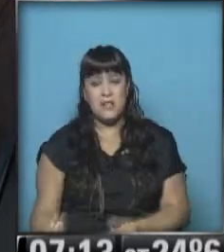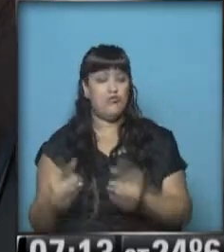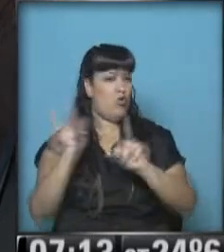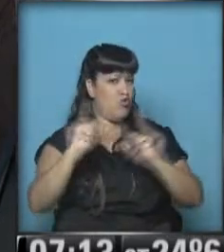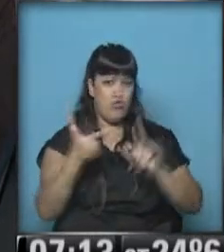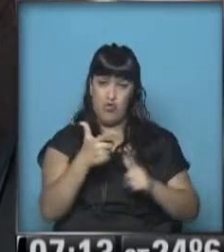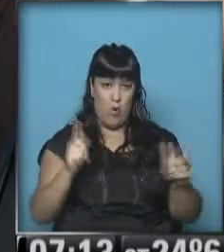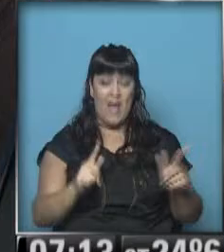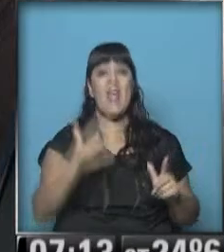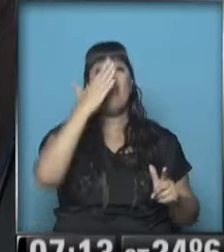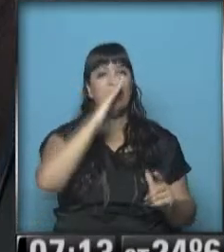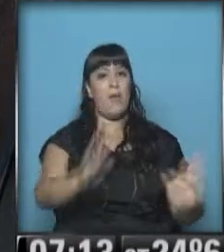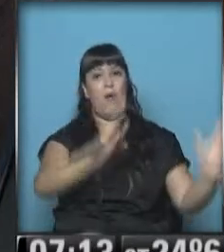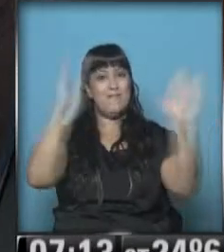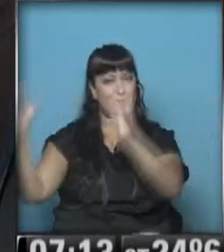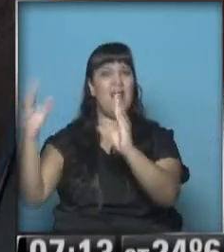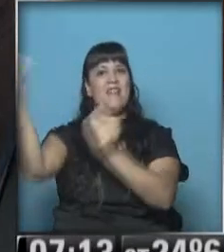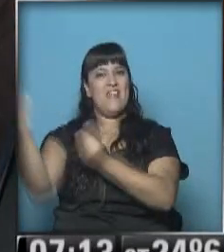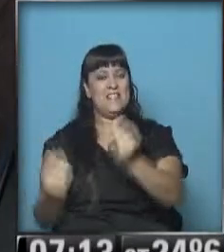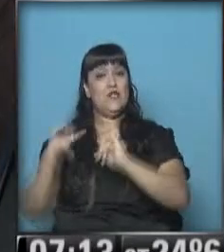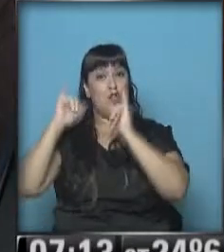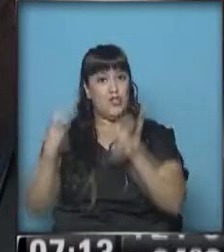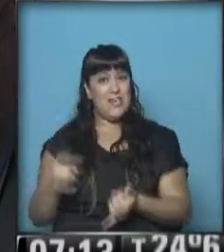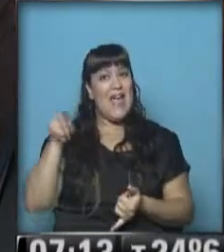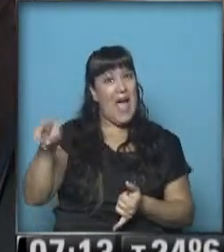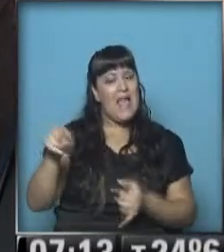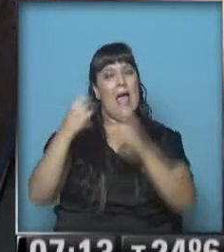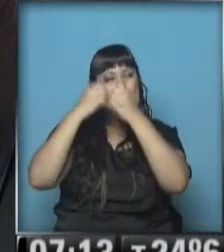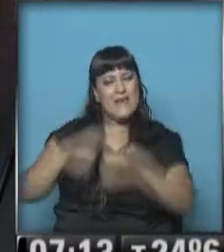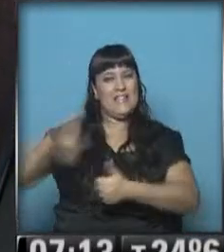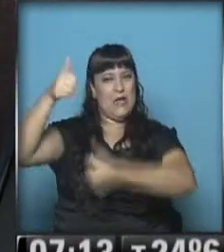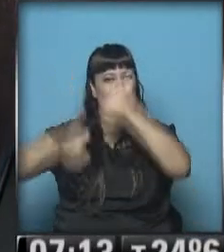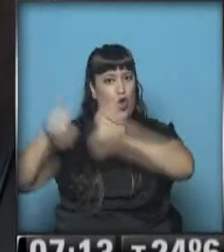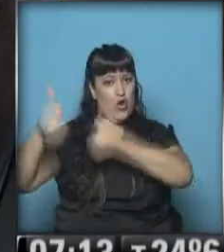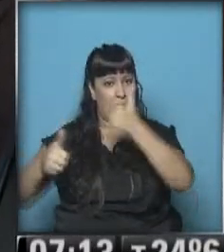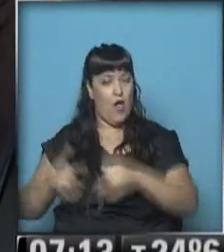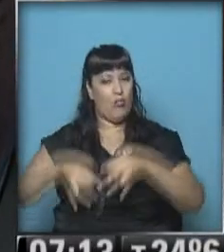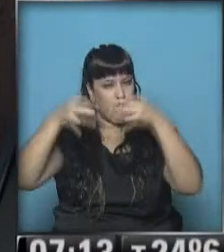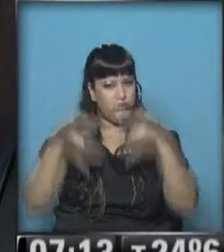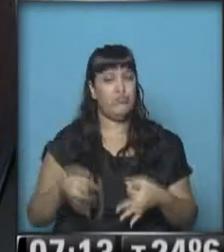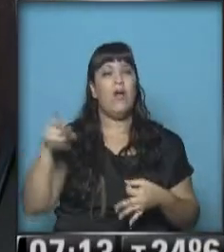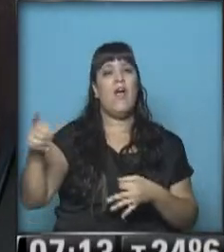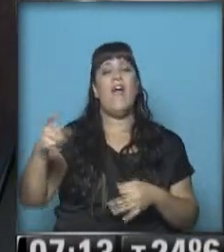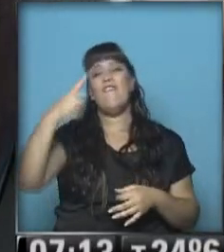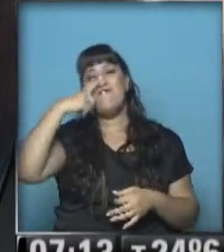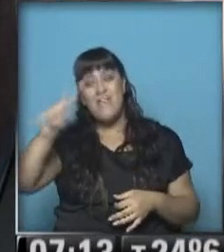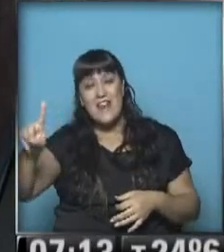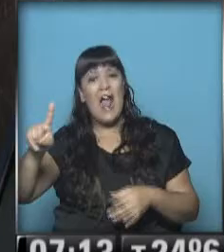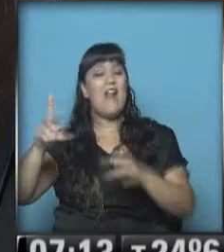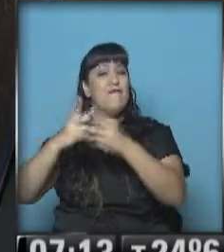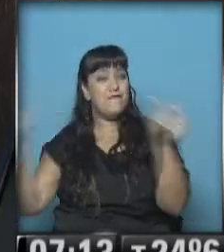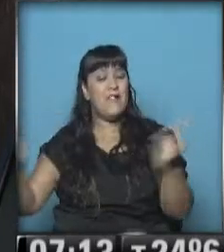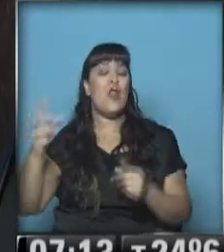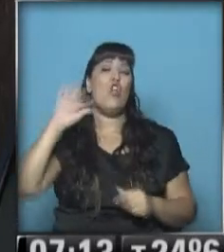primera etapa y después sí lo sabrá cuando comience el torneo que finalmente va a concluir allá por